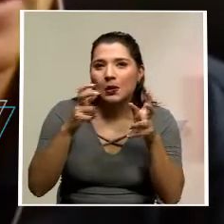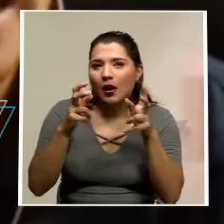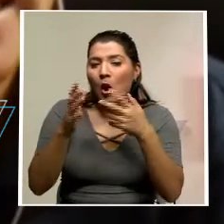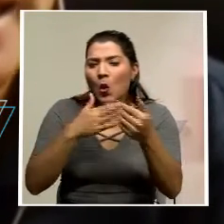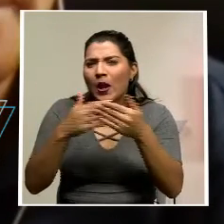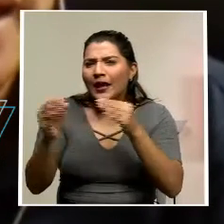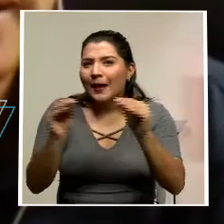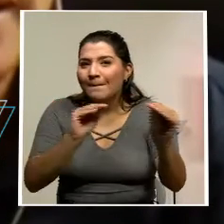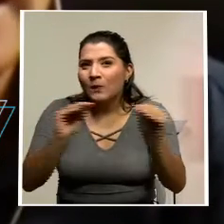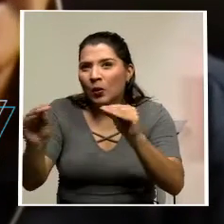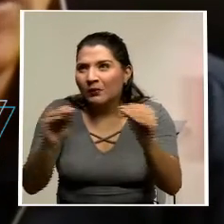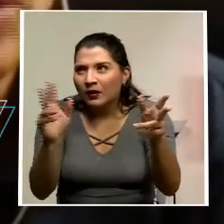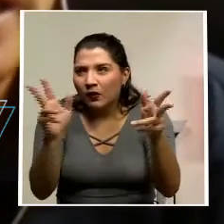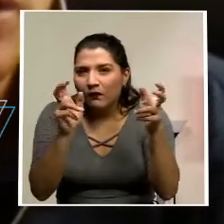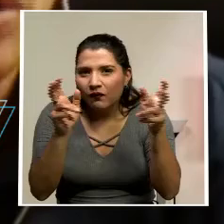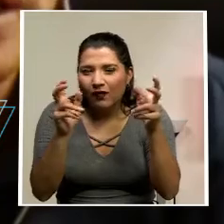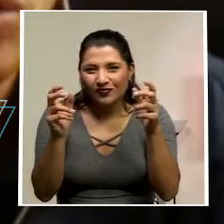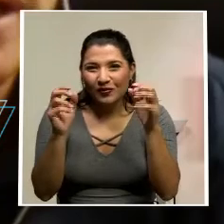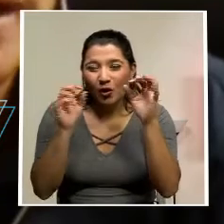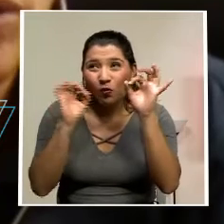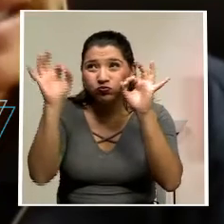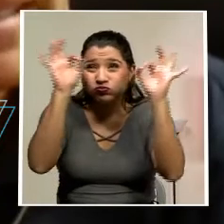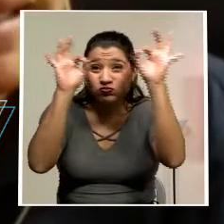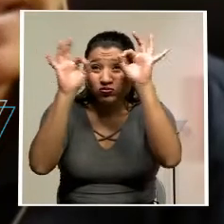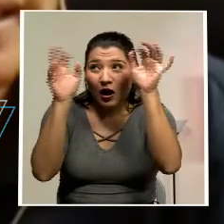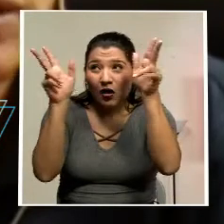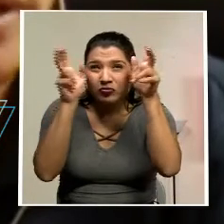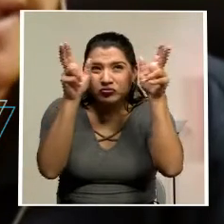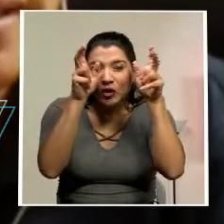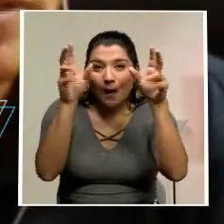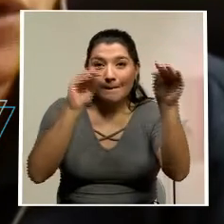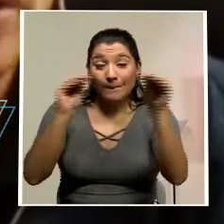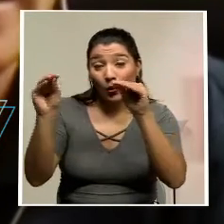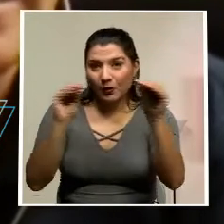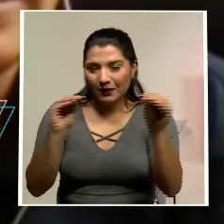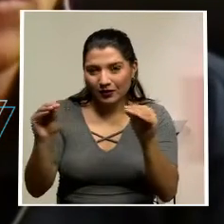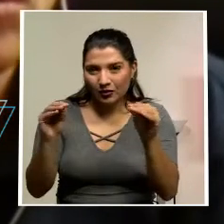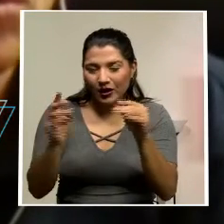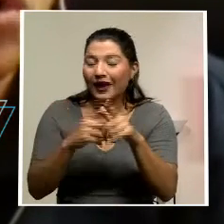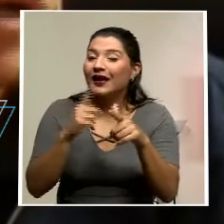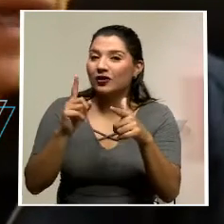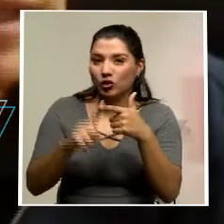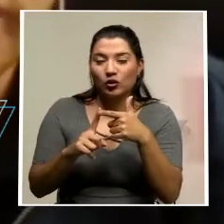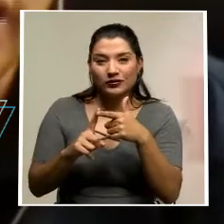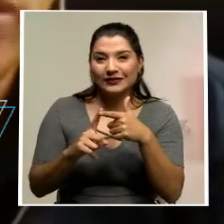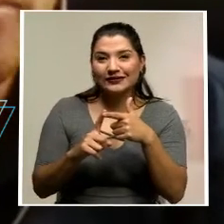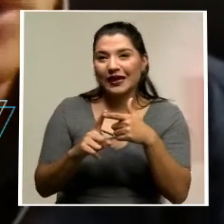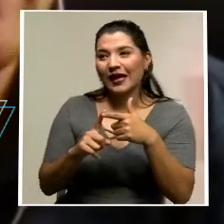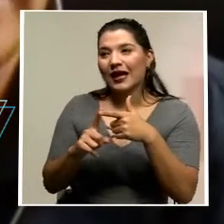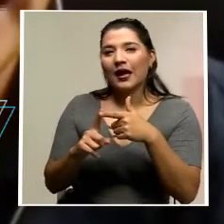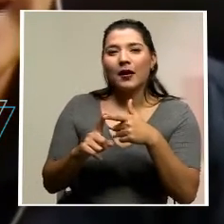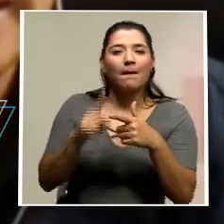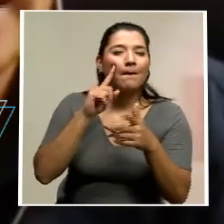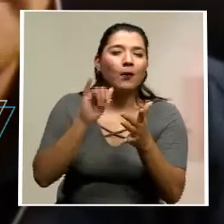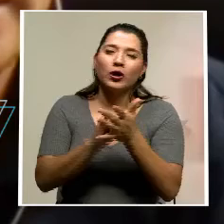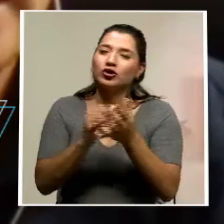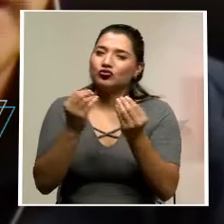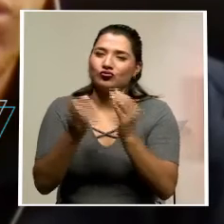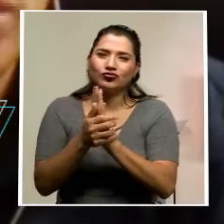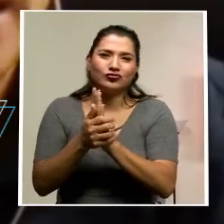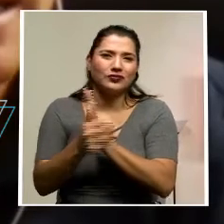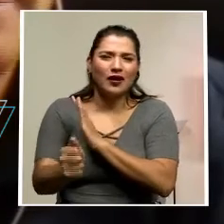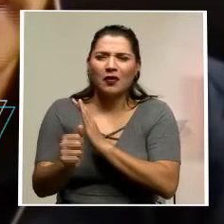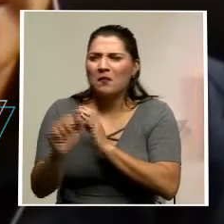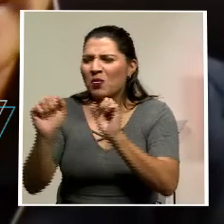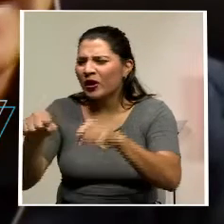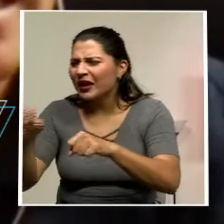movimientos que hay en el ambiente, y con ese sentido de detección ellos son depredadores muy eficaces, capaces de